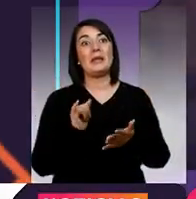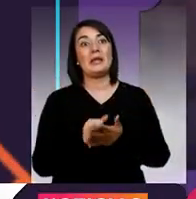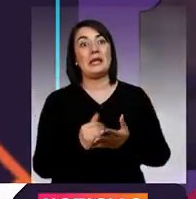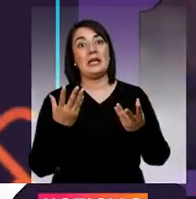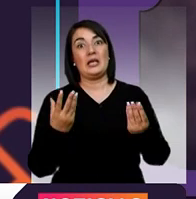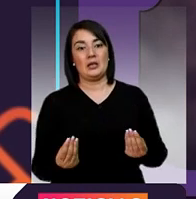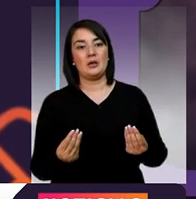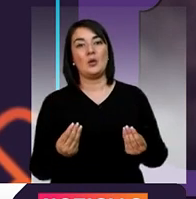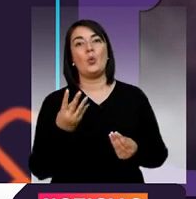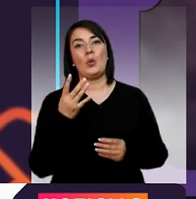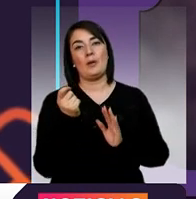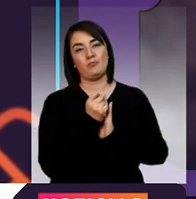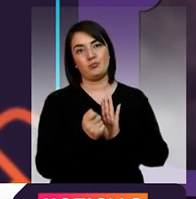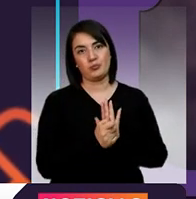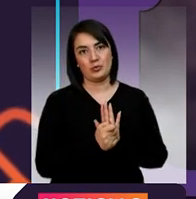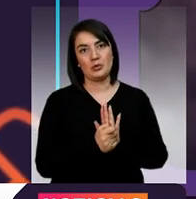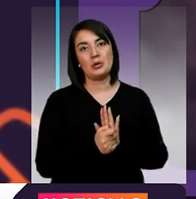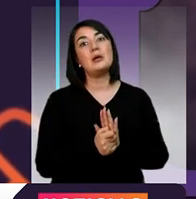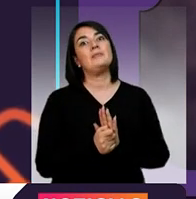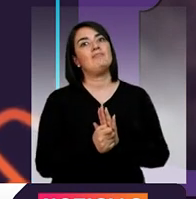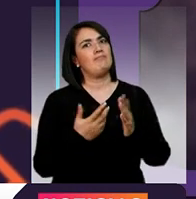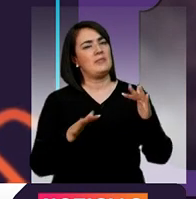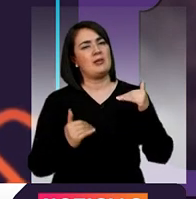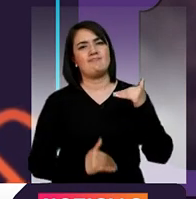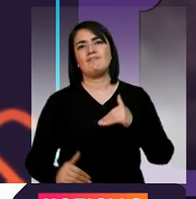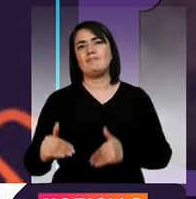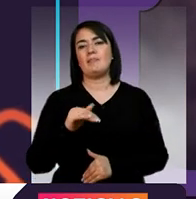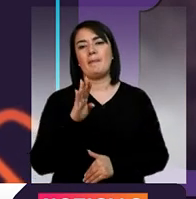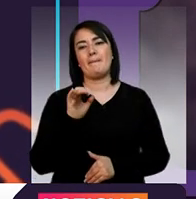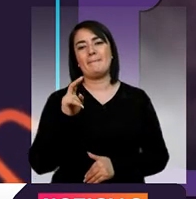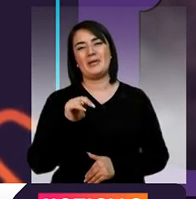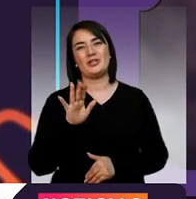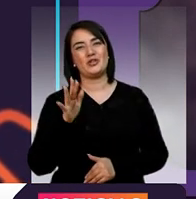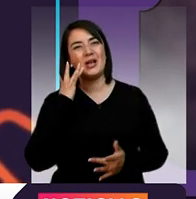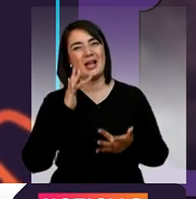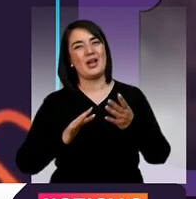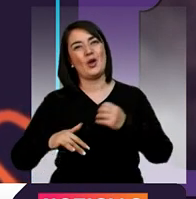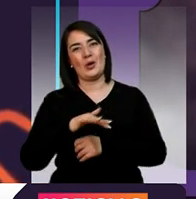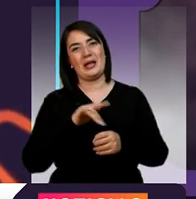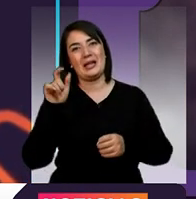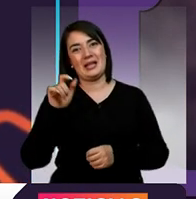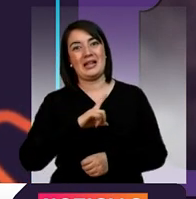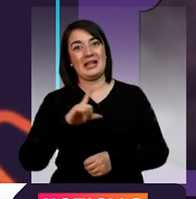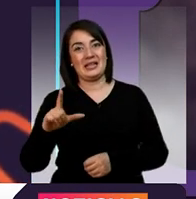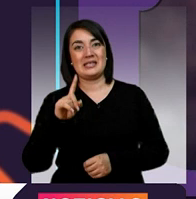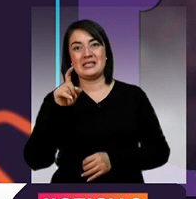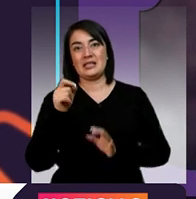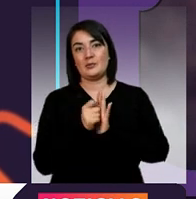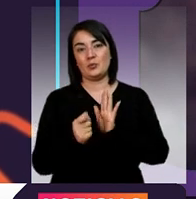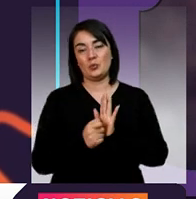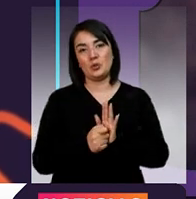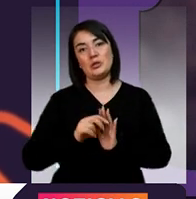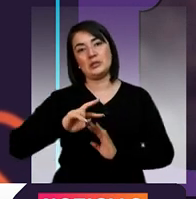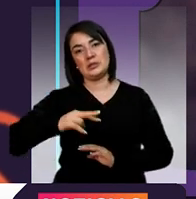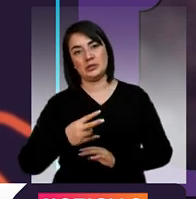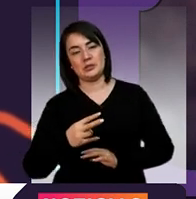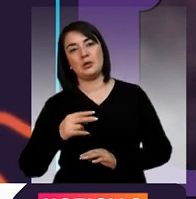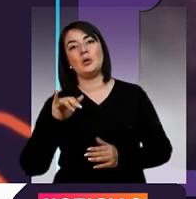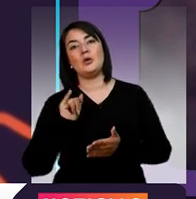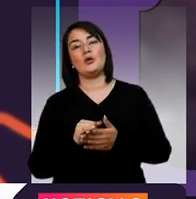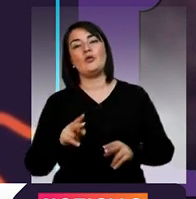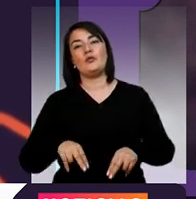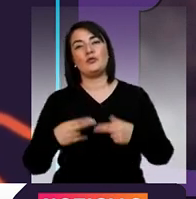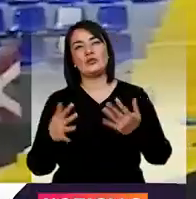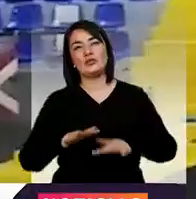tienen 4 puntos y están superados por Belcor de Cundinamarca, que es el líder con 6 puntos. Y segundo, la Norio de Fusa con